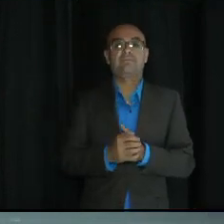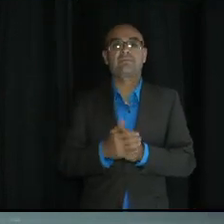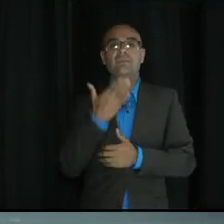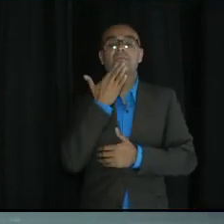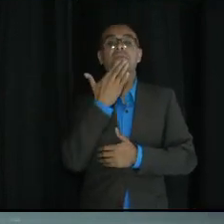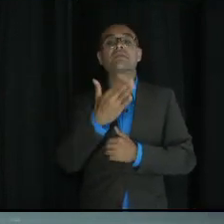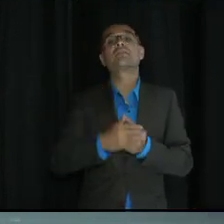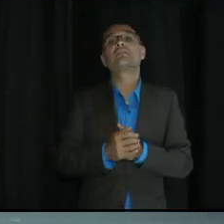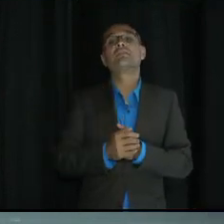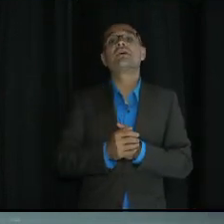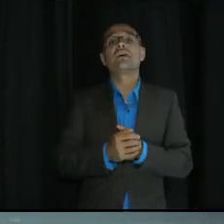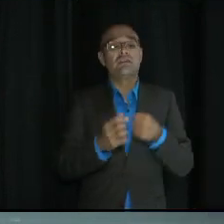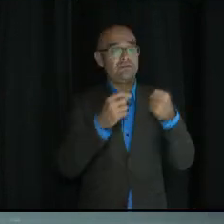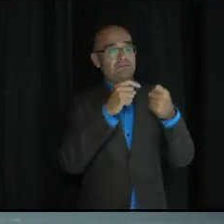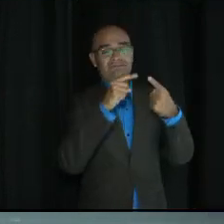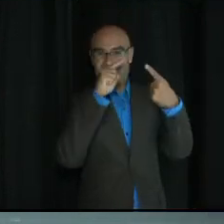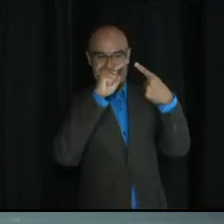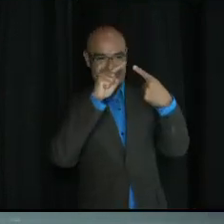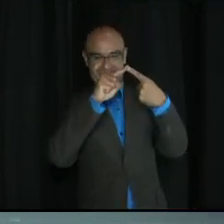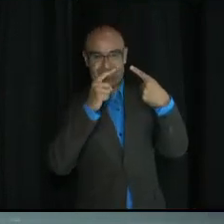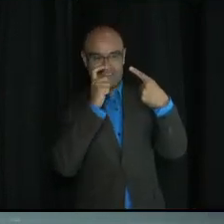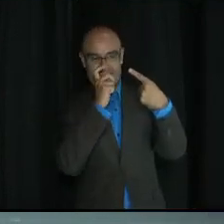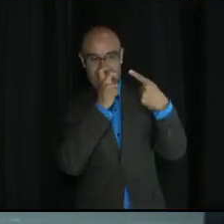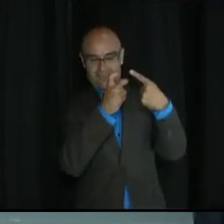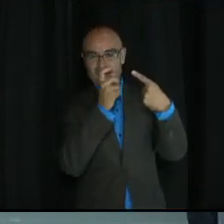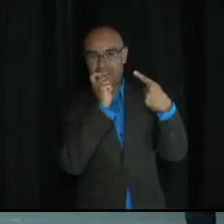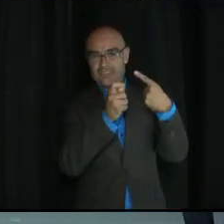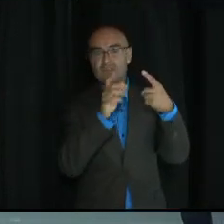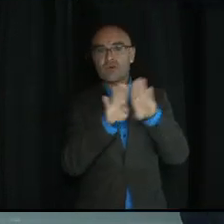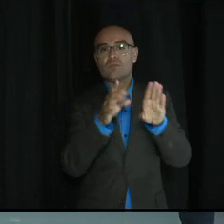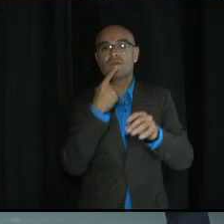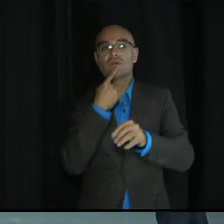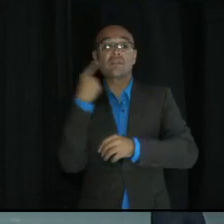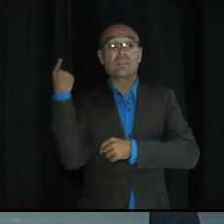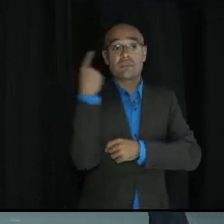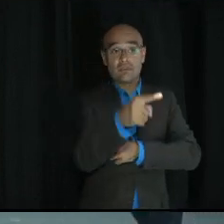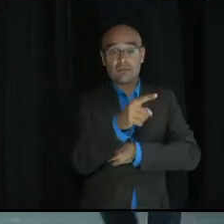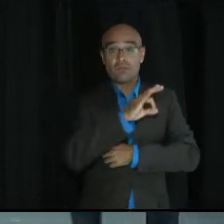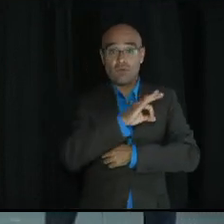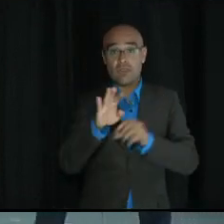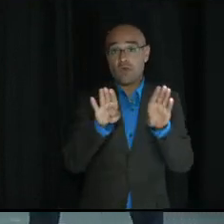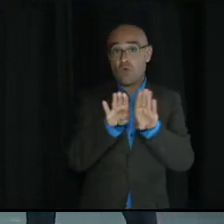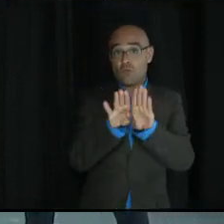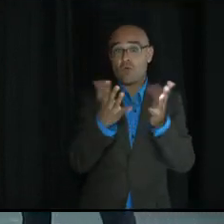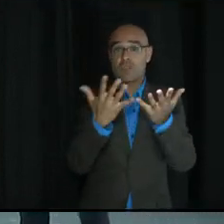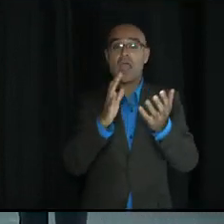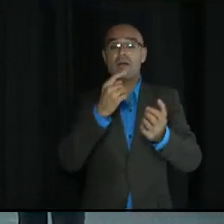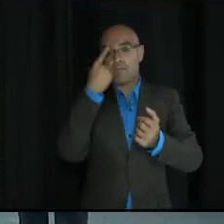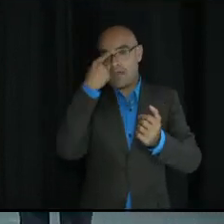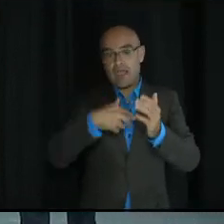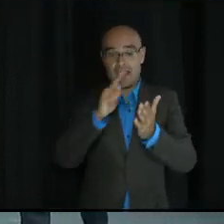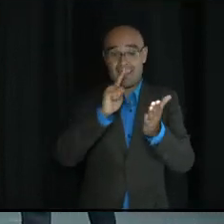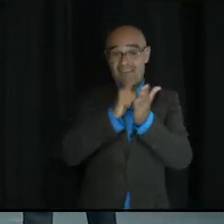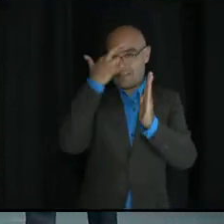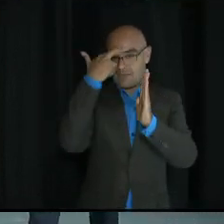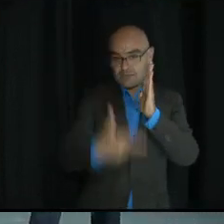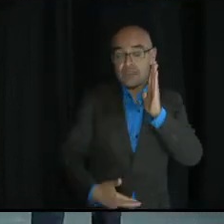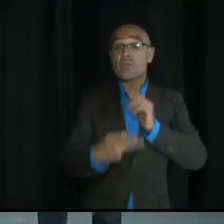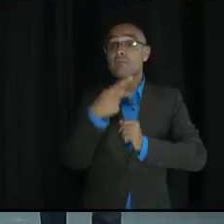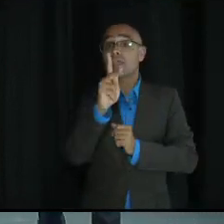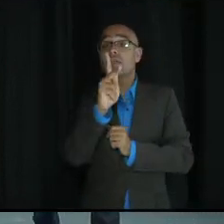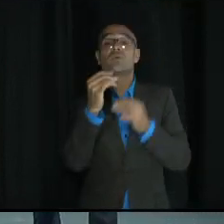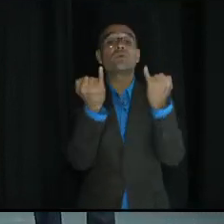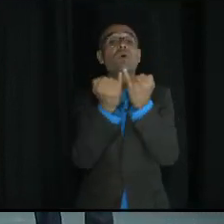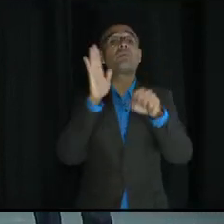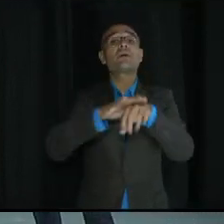del primer punto dice identificar si el hecho denunciado o dado a conocer constituye un delito. De ahí vamos a partir. Es muy importante que